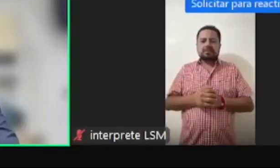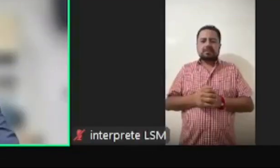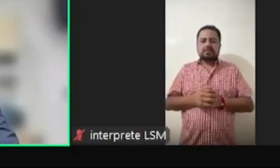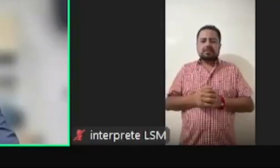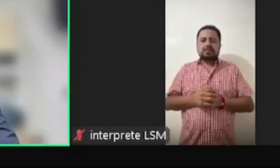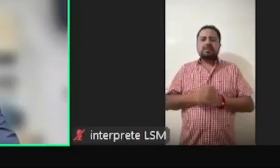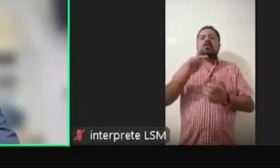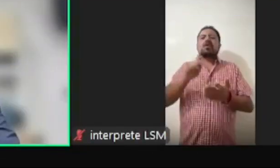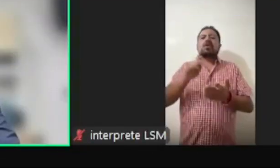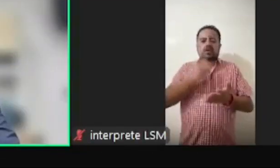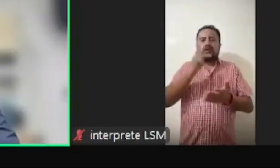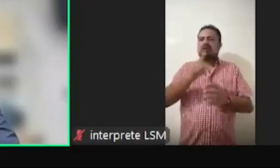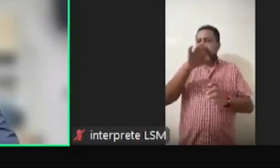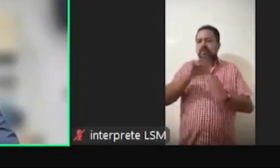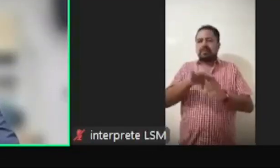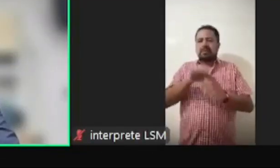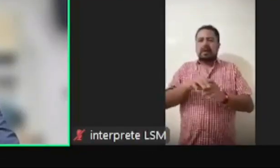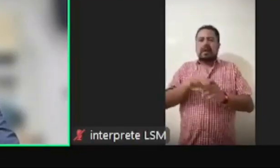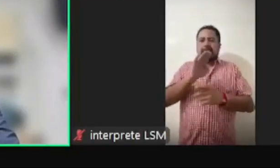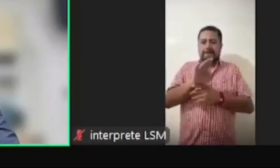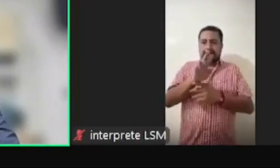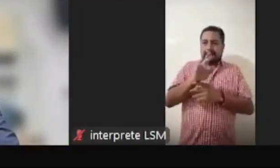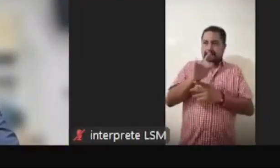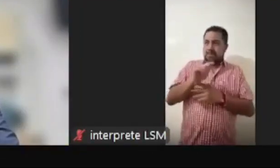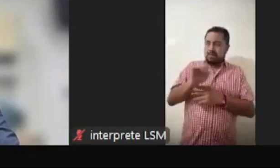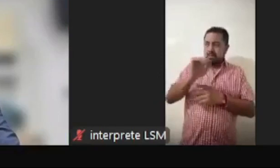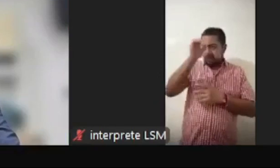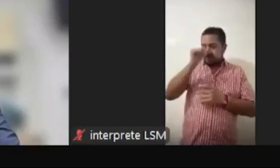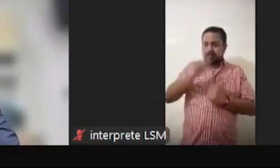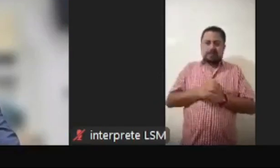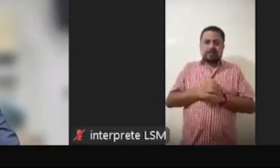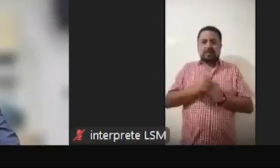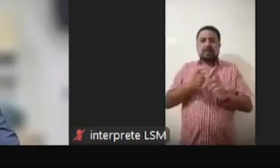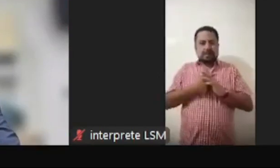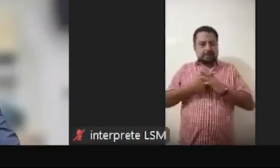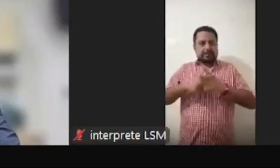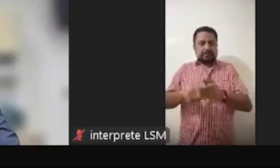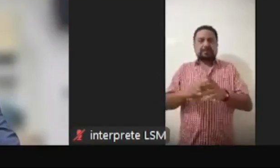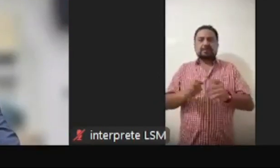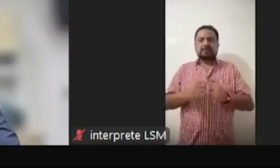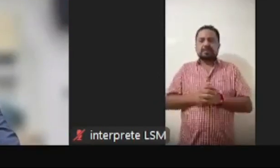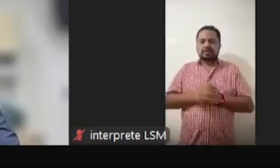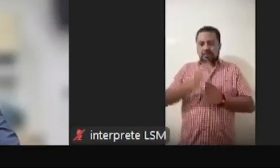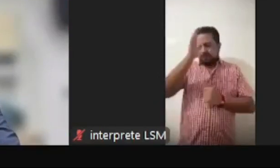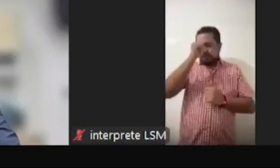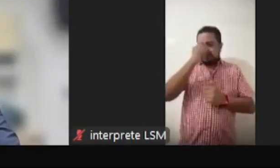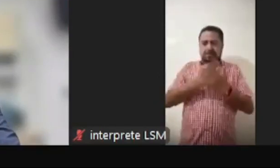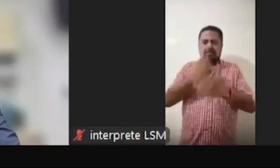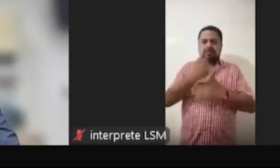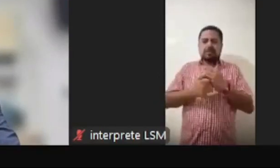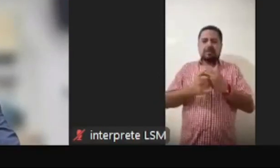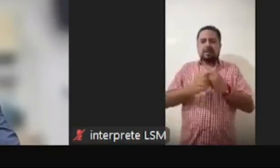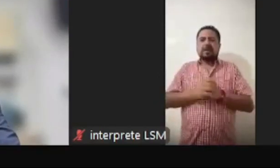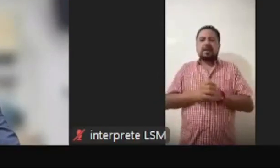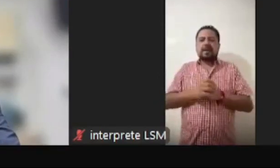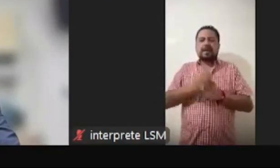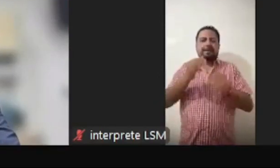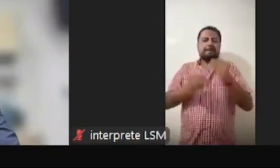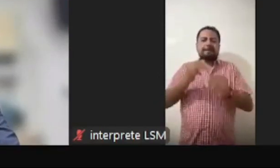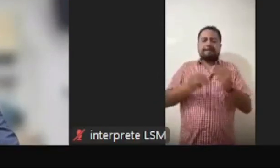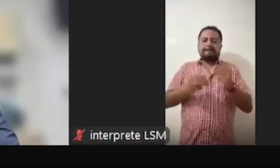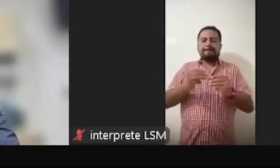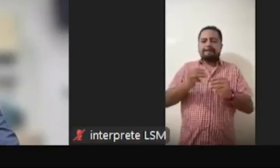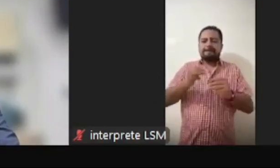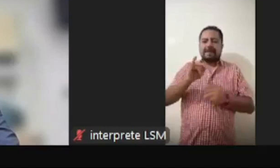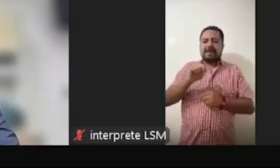Repetiría el sentido de la votación, magistrada, si usted está de acuerdo. Adelante. A favor de los Magistrado proyectos de acuerdo. José Inés Betancur Salgado.